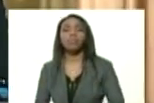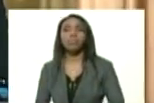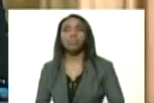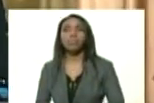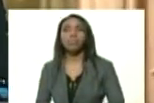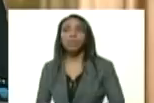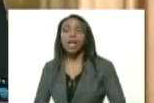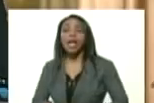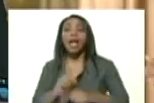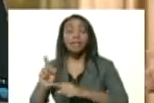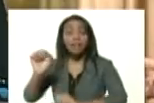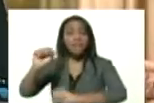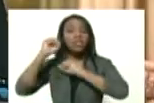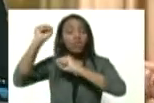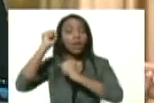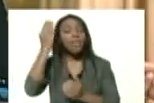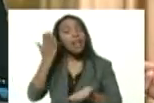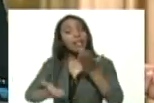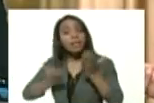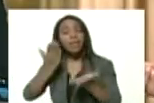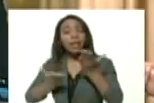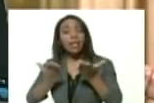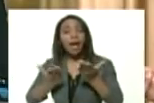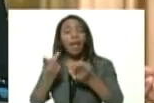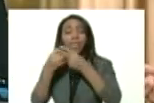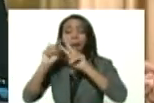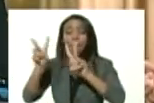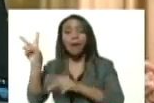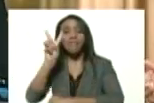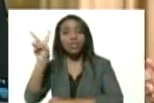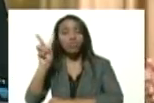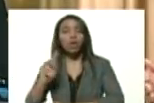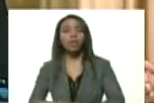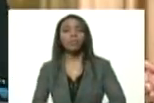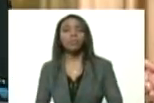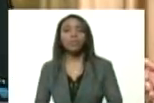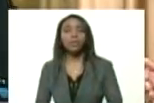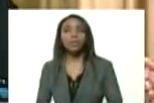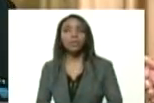ha sido una victoria de la estabilidad y de la paz de venezuela